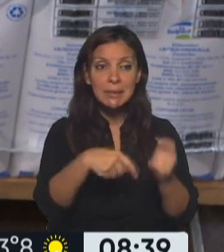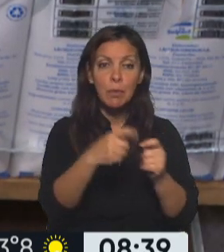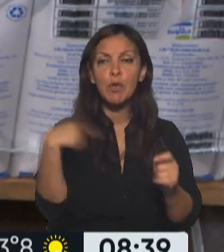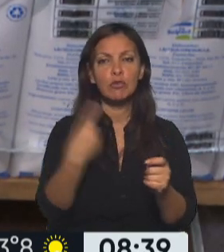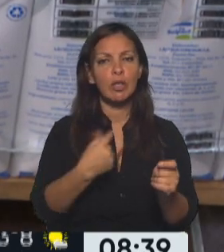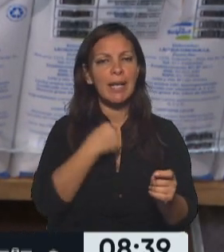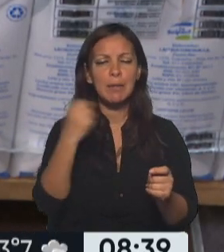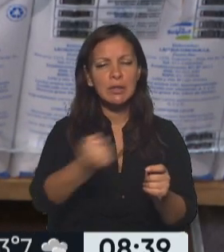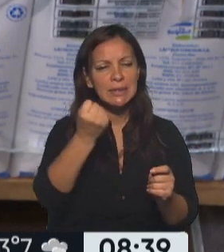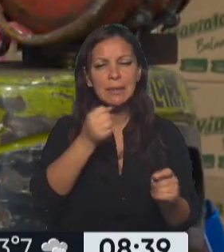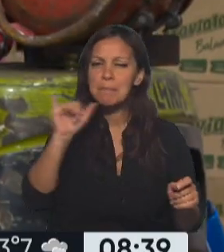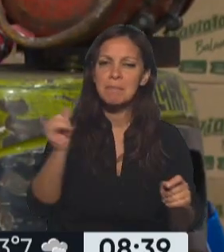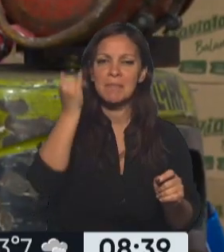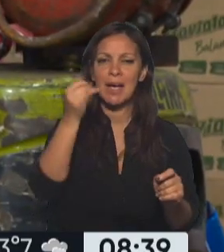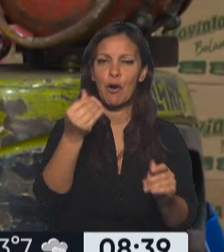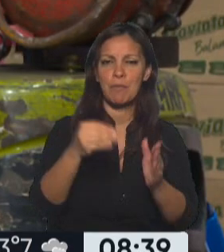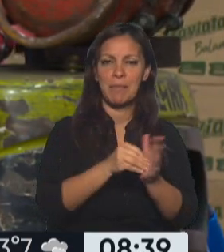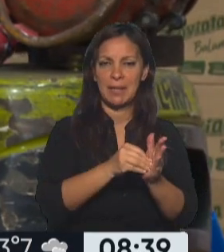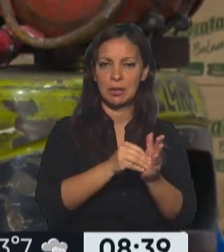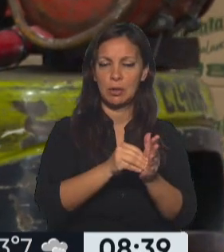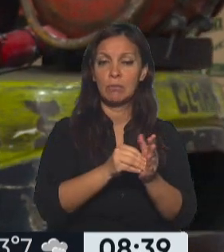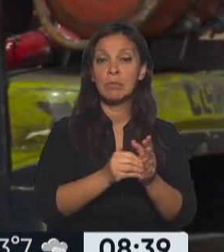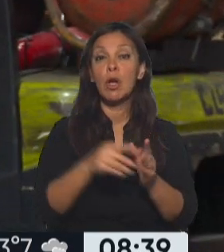mercado. Entonces, resignamos un poquito nuestra